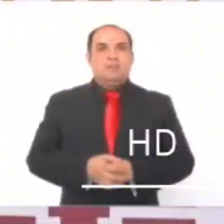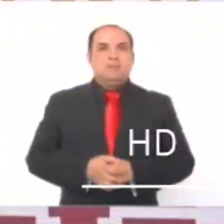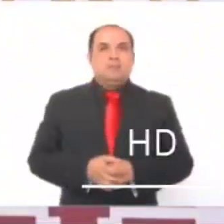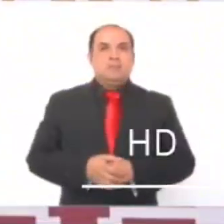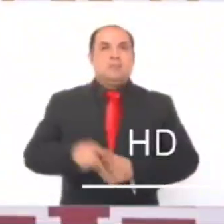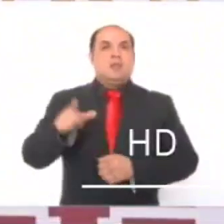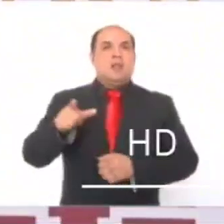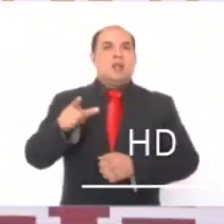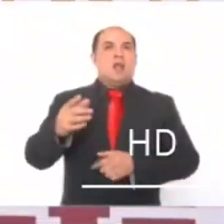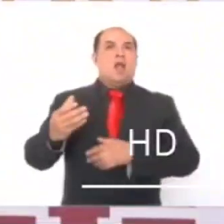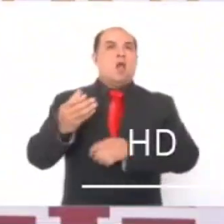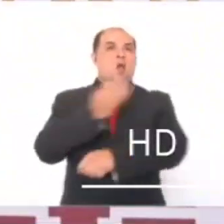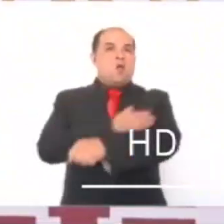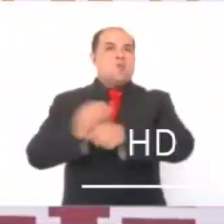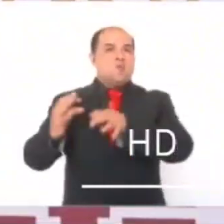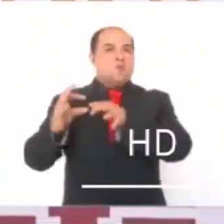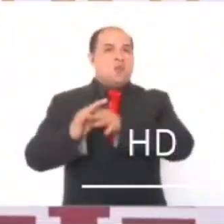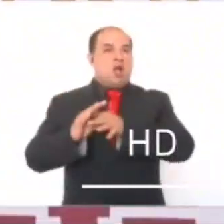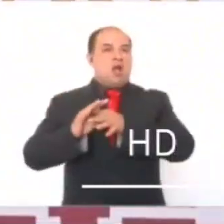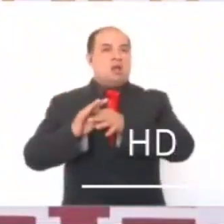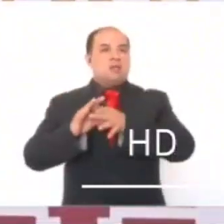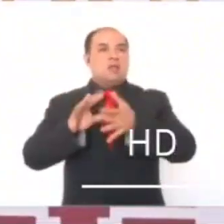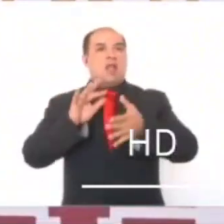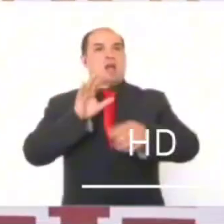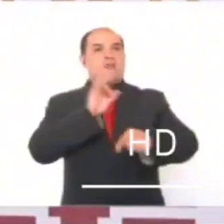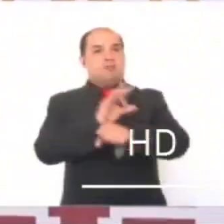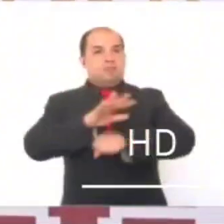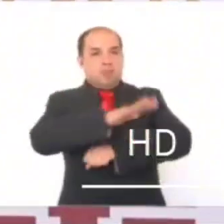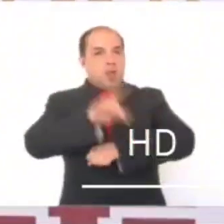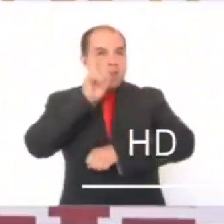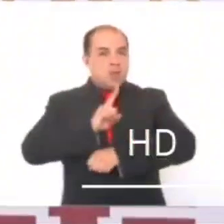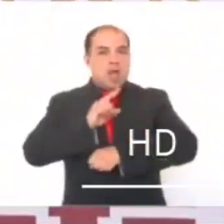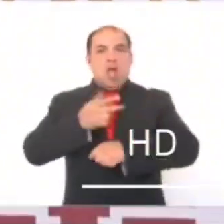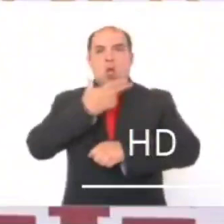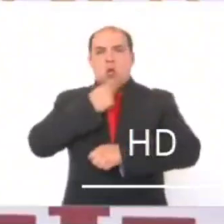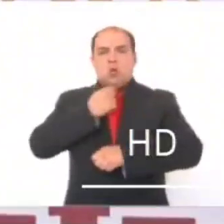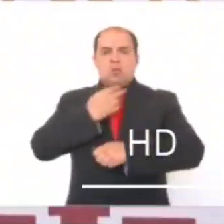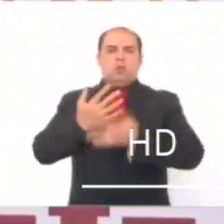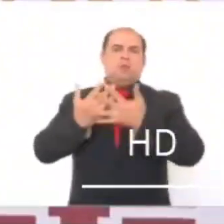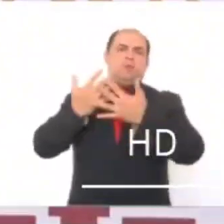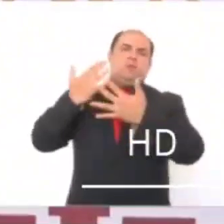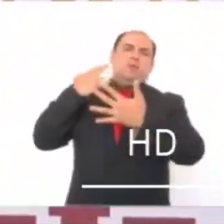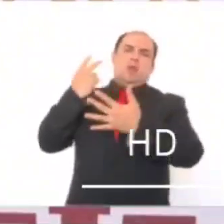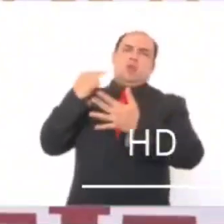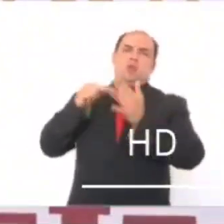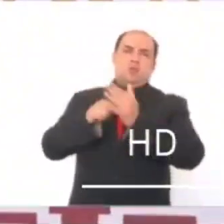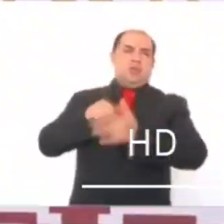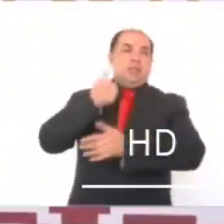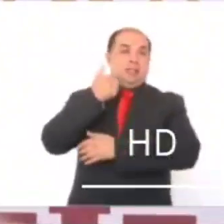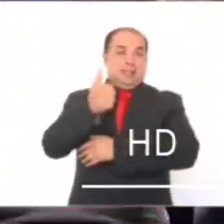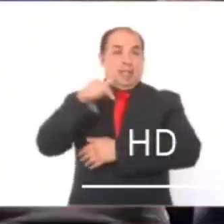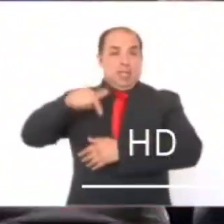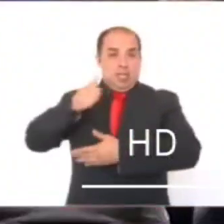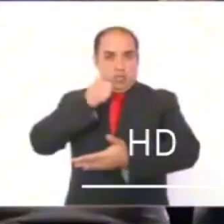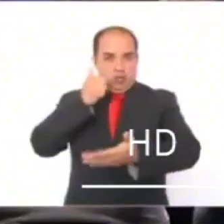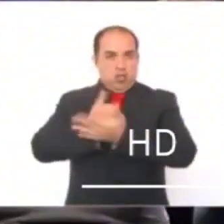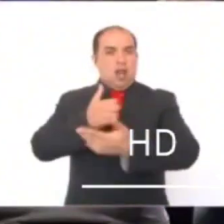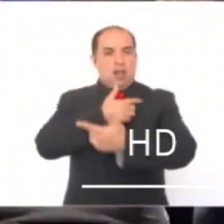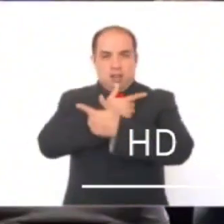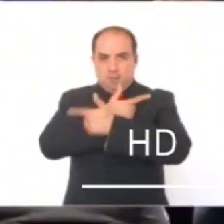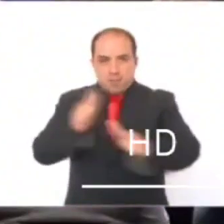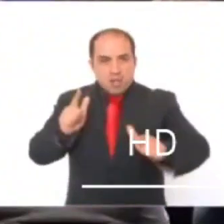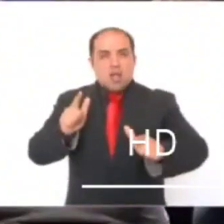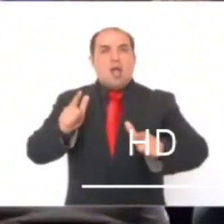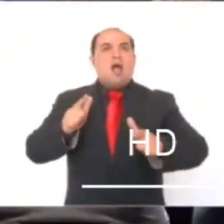aliado de las mujeres, a un hombre con el que trabajamos hace muchos años, desde 2006, en esta ciudad de libertades y